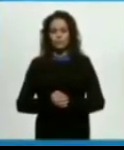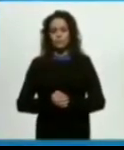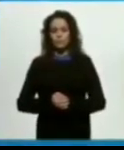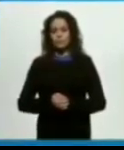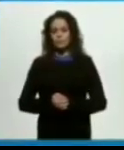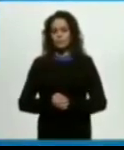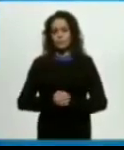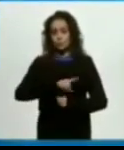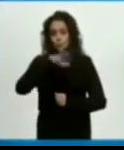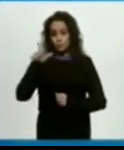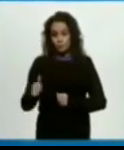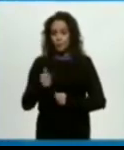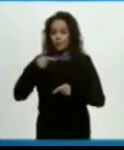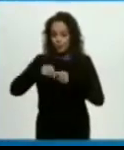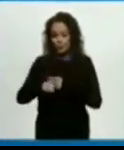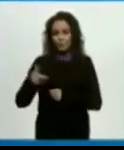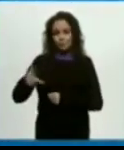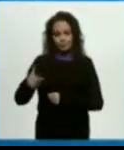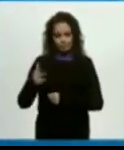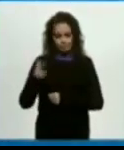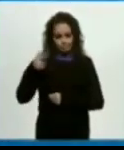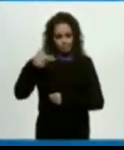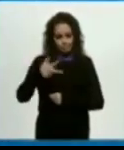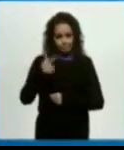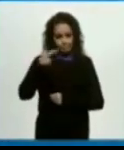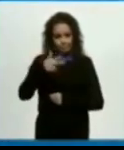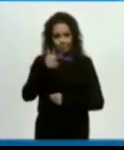A continuación, recortamos la figura.